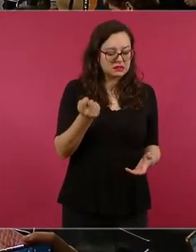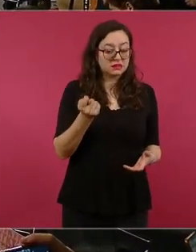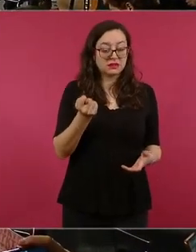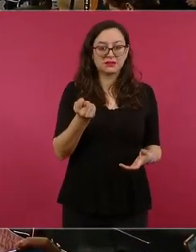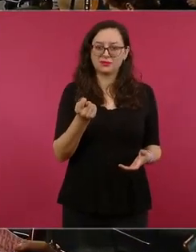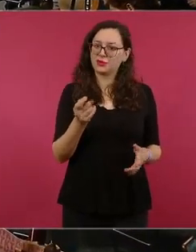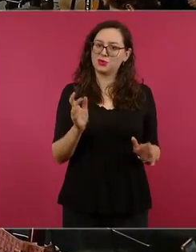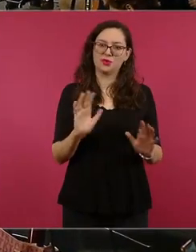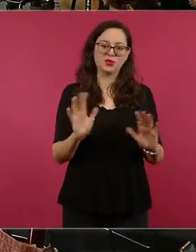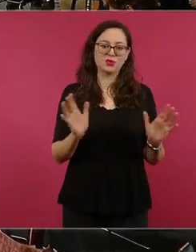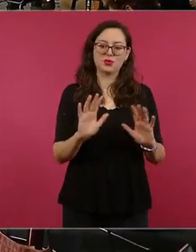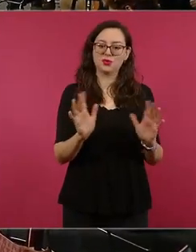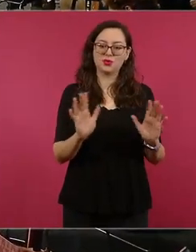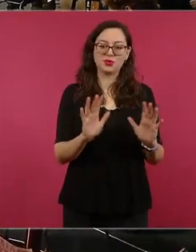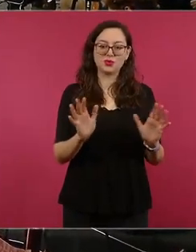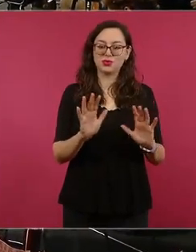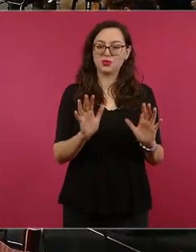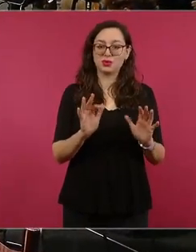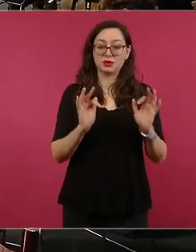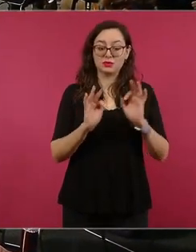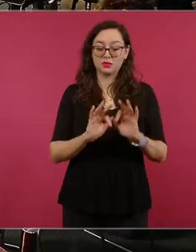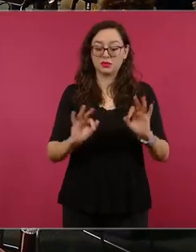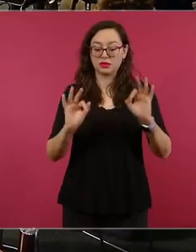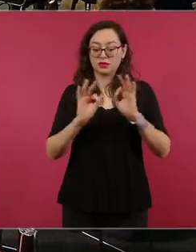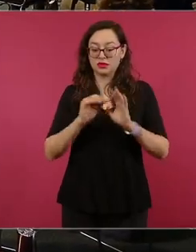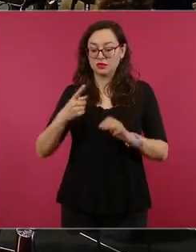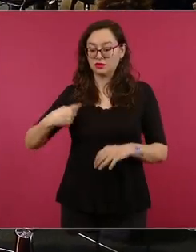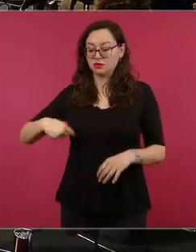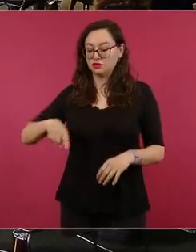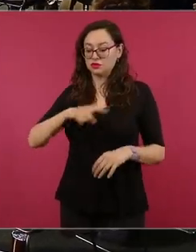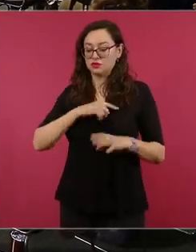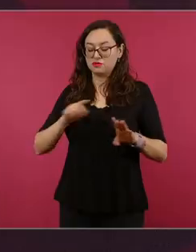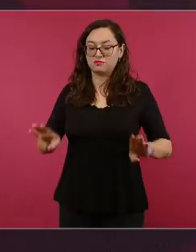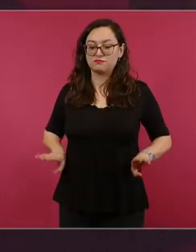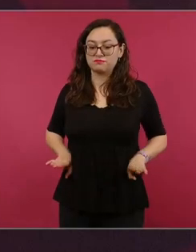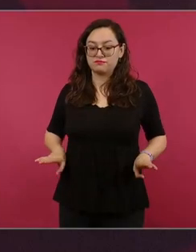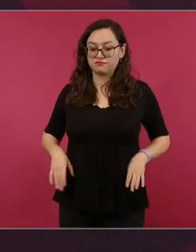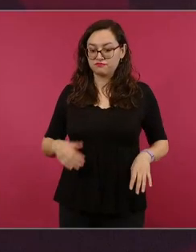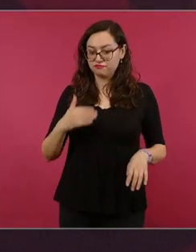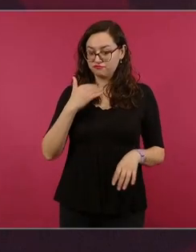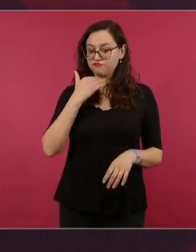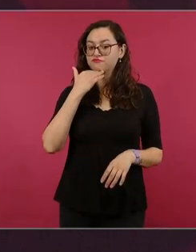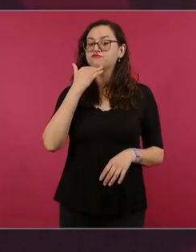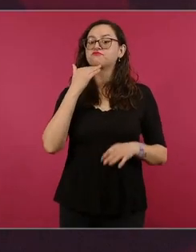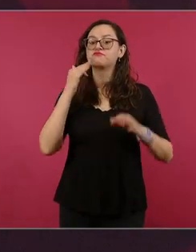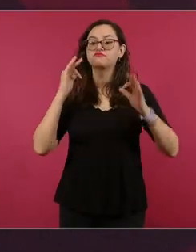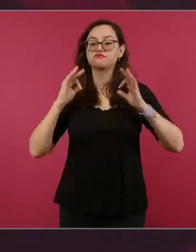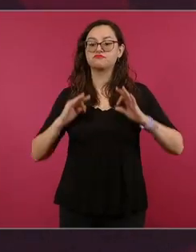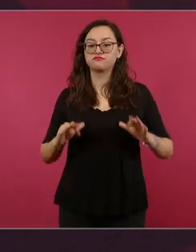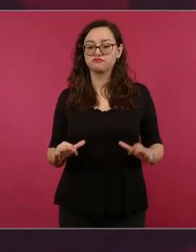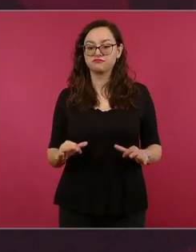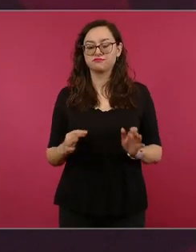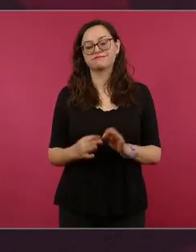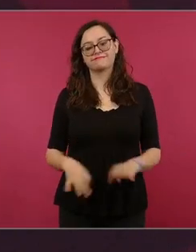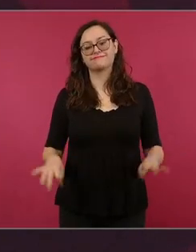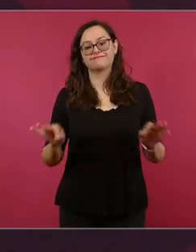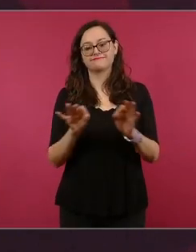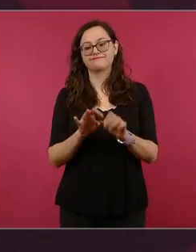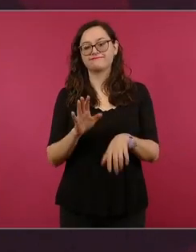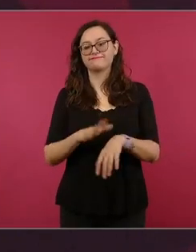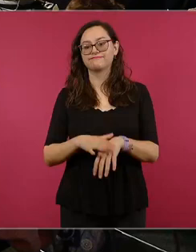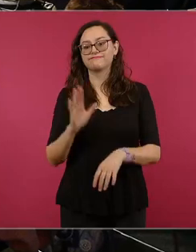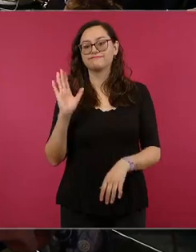Que cuidemos nuestra dignidad, que es lo que más importa. Pues muy bien, vamos a ver